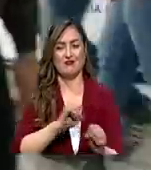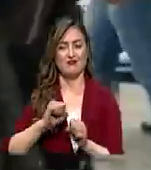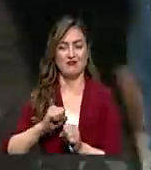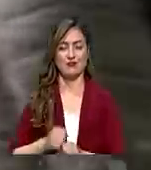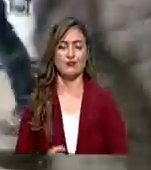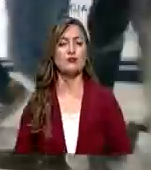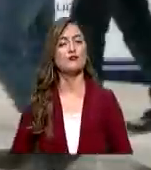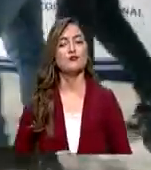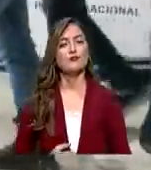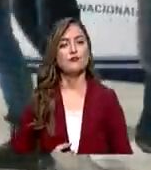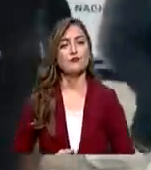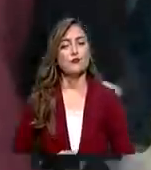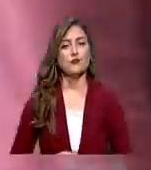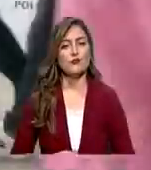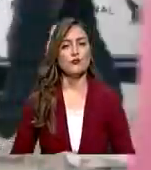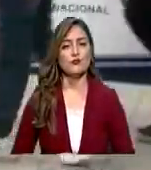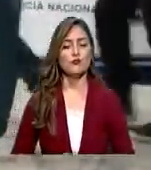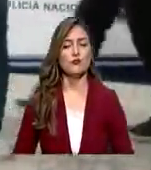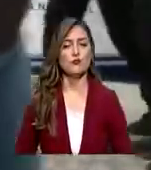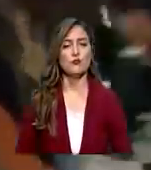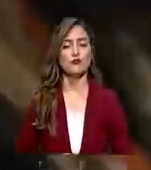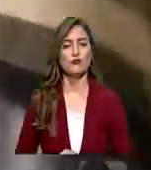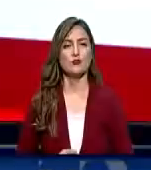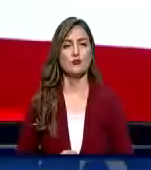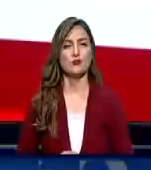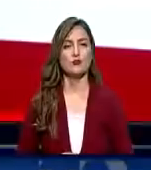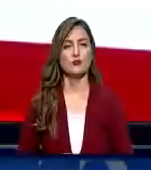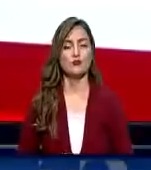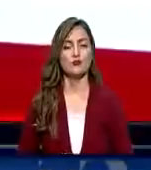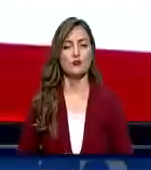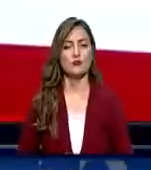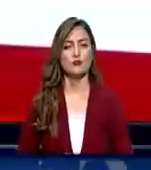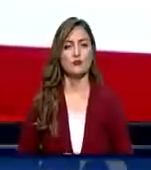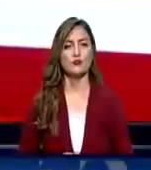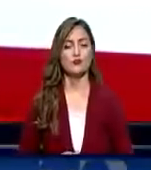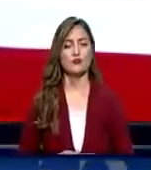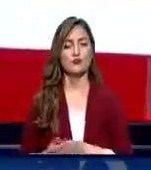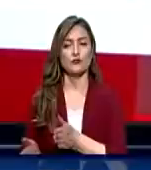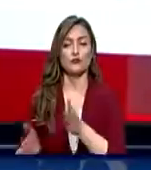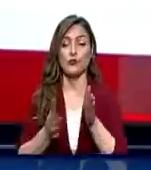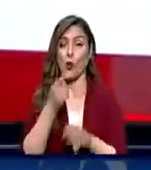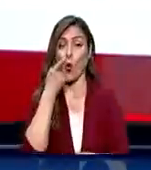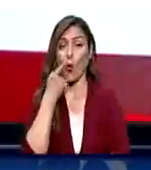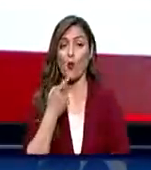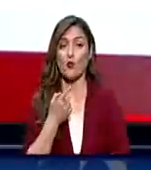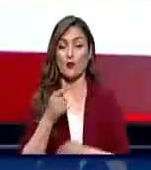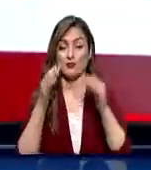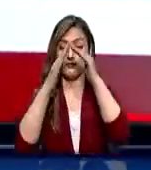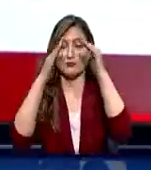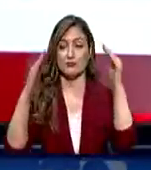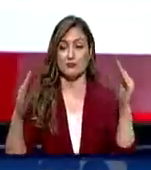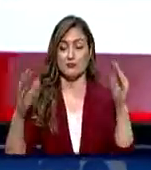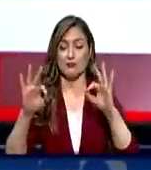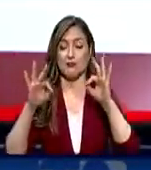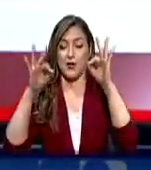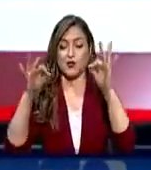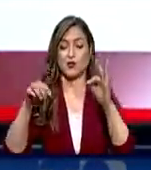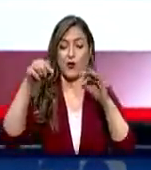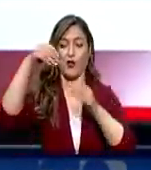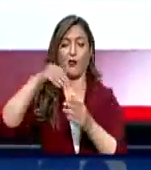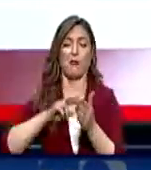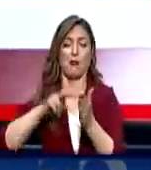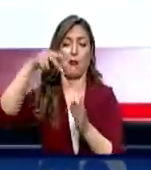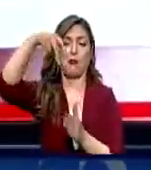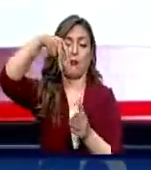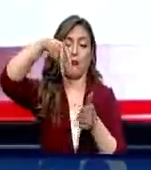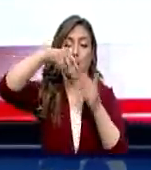En Quito, Natalie Jiménez, 24 horas. Un hombre hizo su hogar en un contenedor de basura en Quito. Él duerme